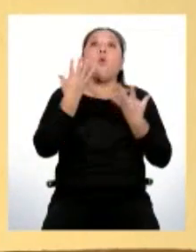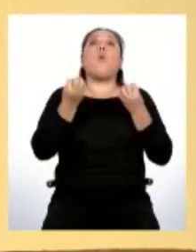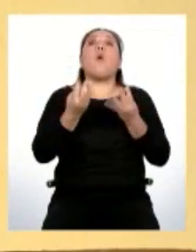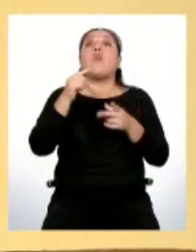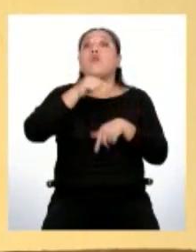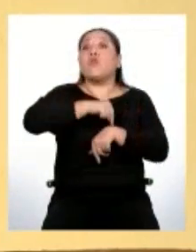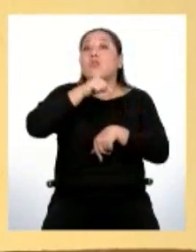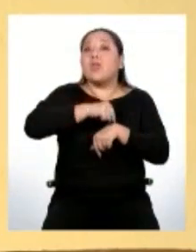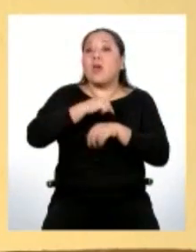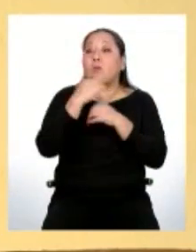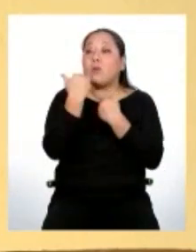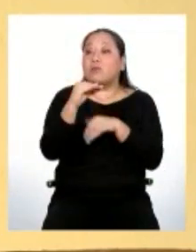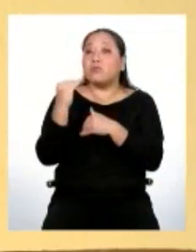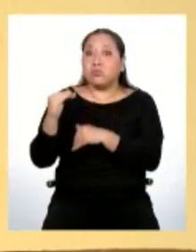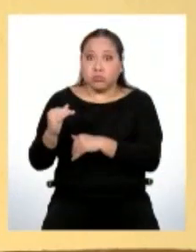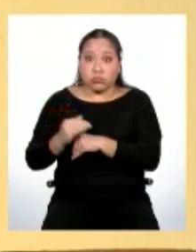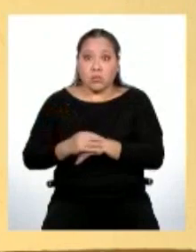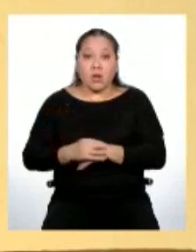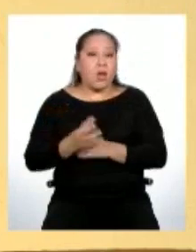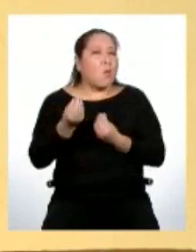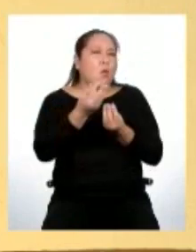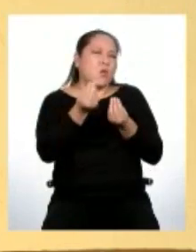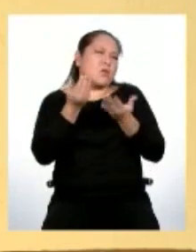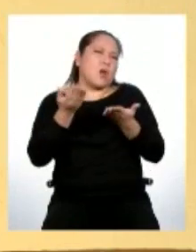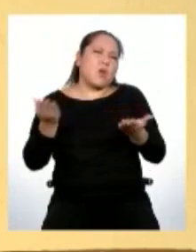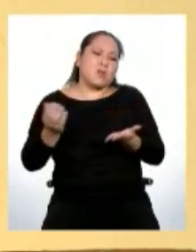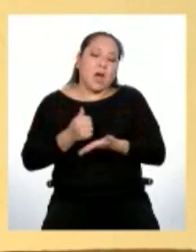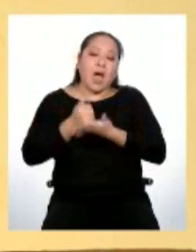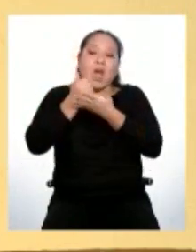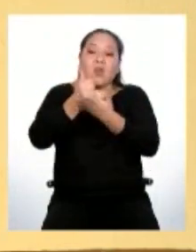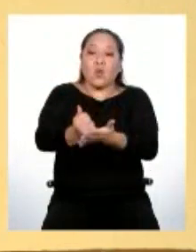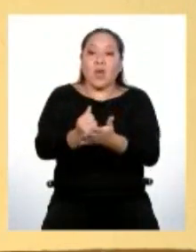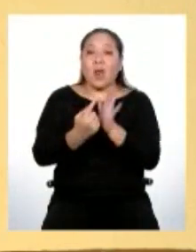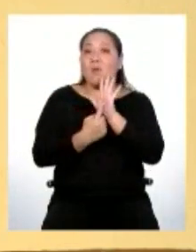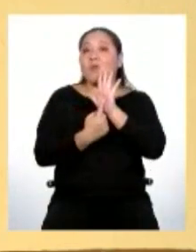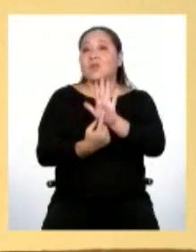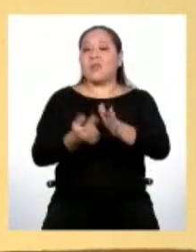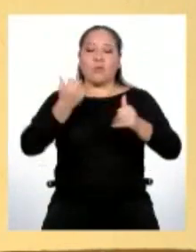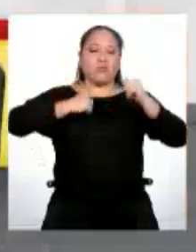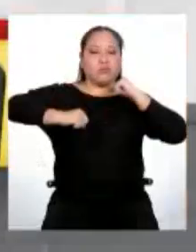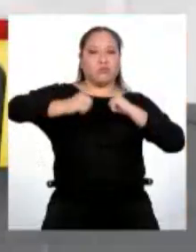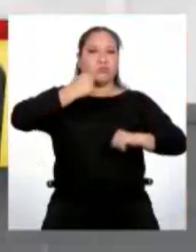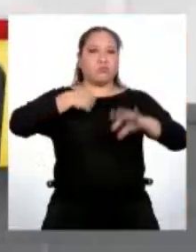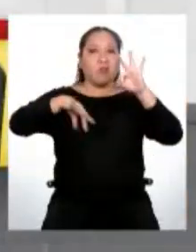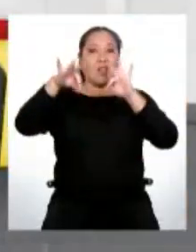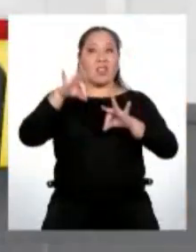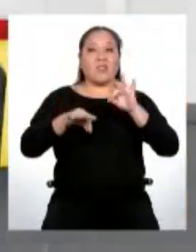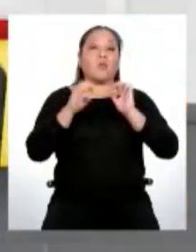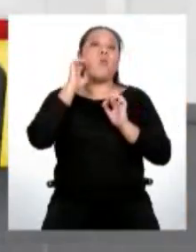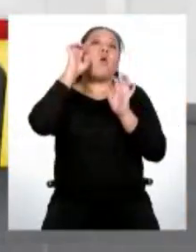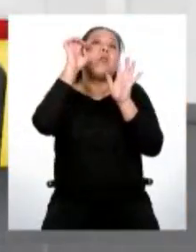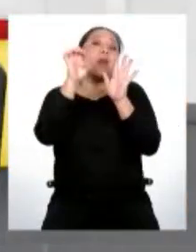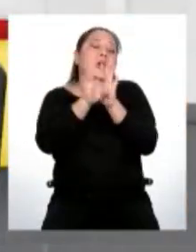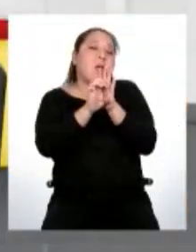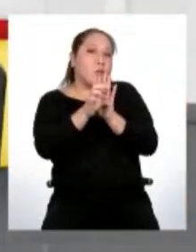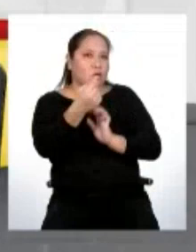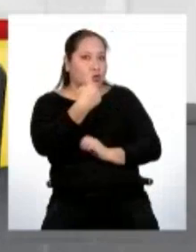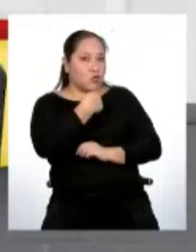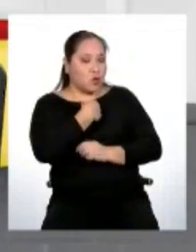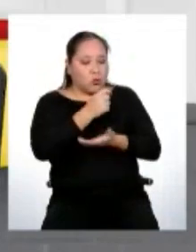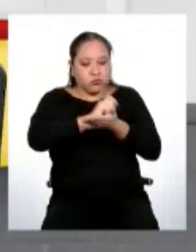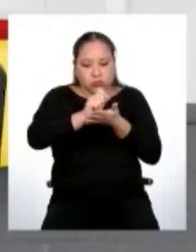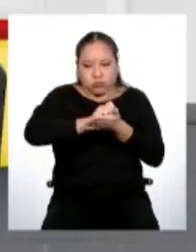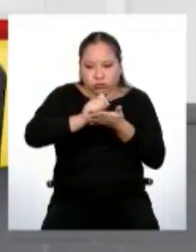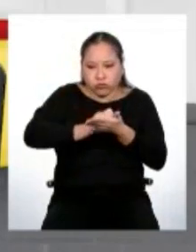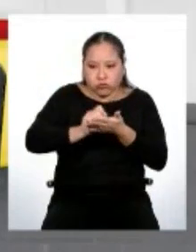la dramatización y más elementos que nos ayudarán a ejecutar nuestra obra de la mejor manera. Por ejemplo, yo he escrito una